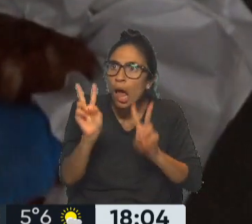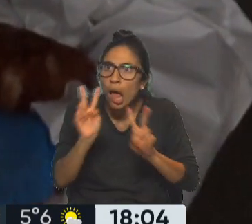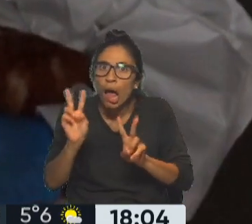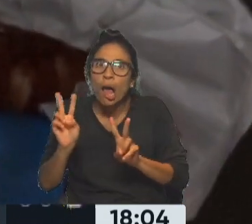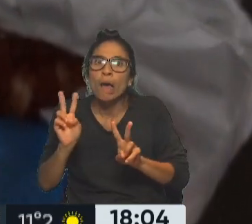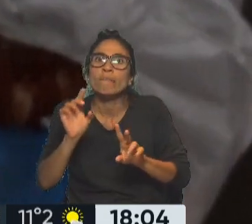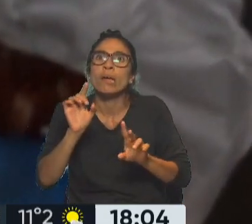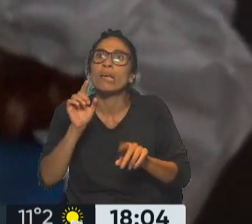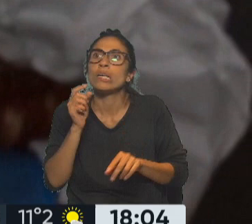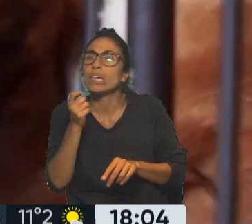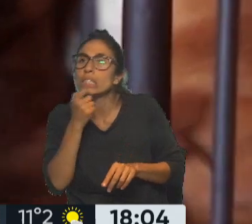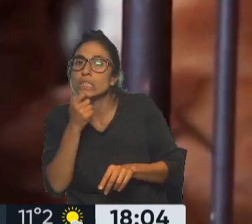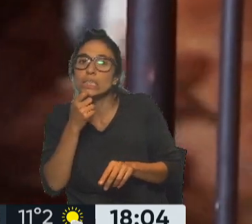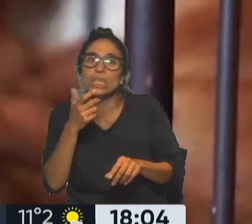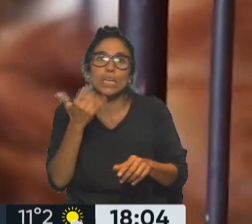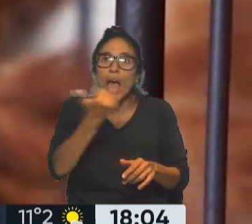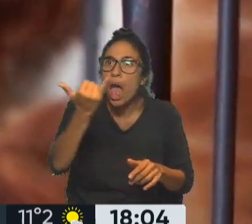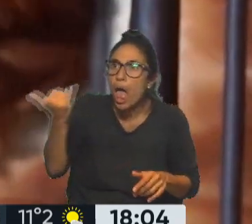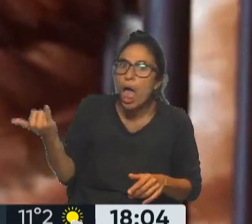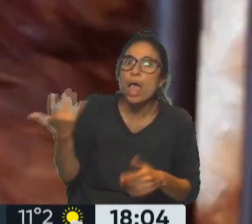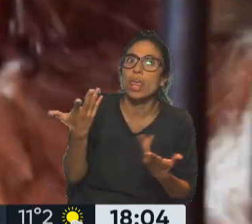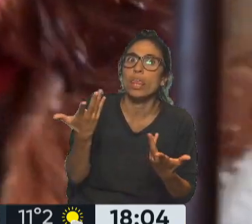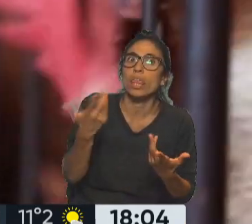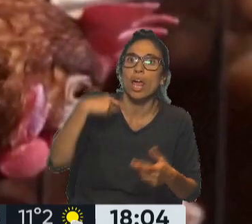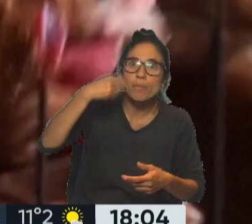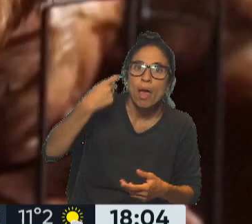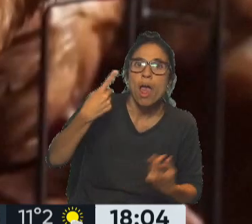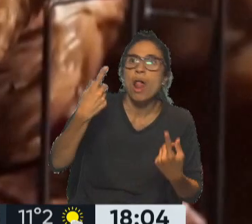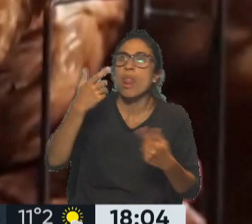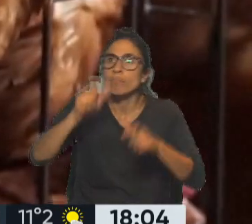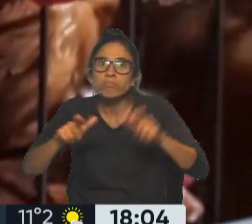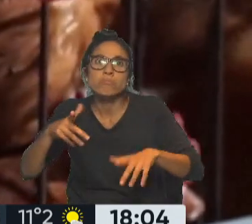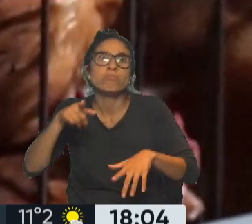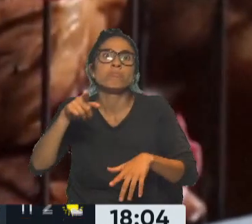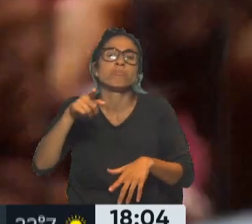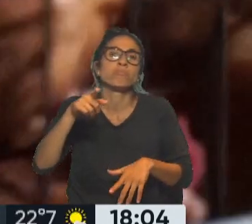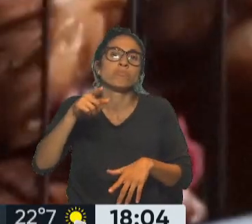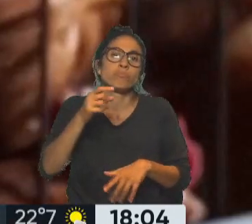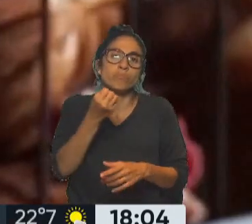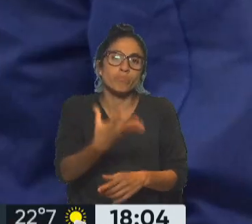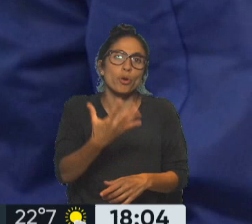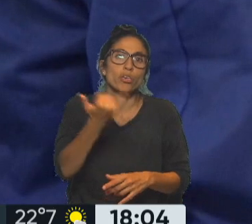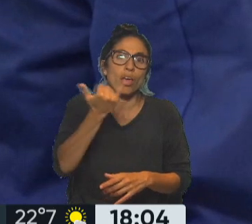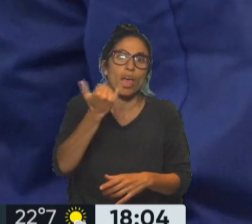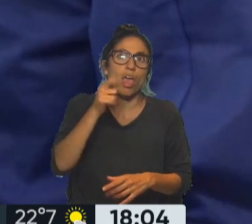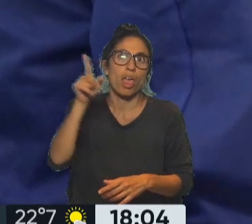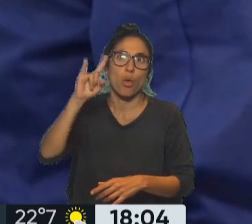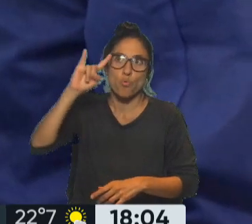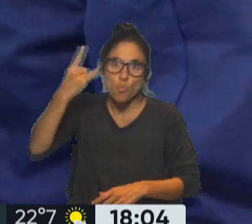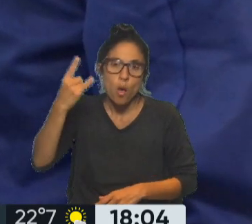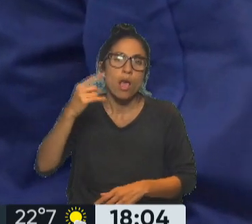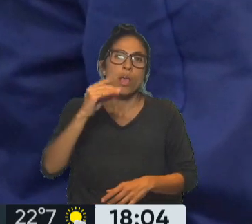son provenientes de la migración de aves al país, tras los casos detectados en Uruguay y en Bolivia y en otras partes de la